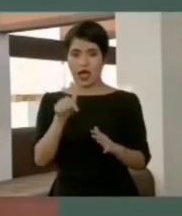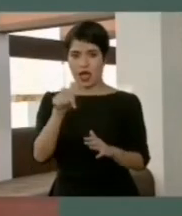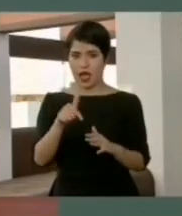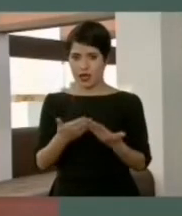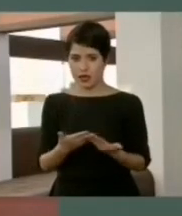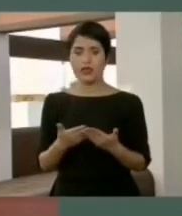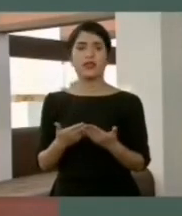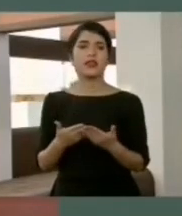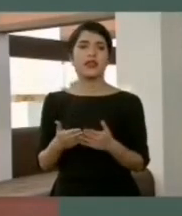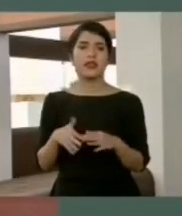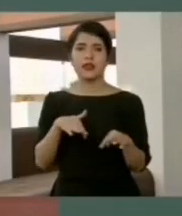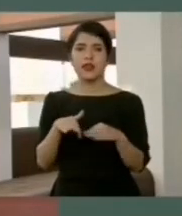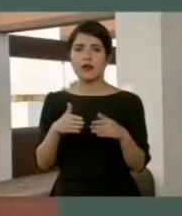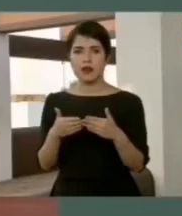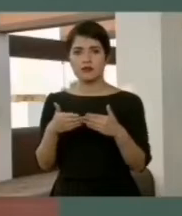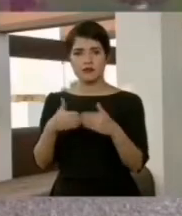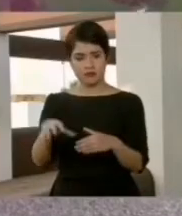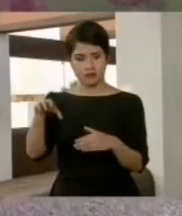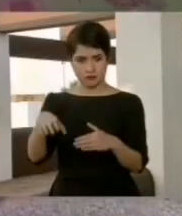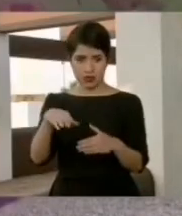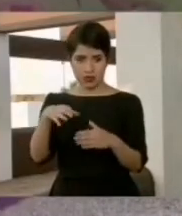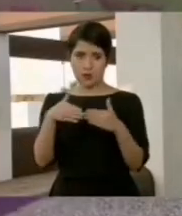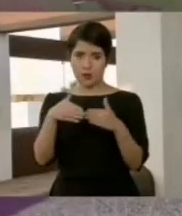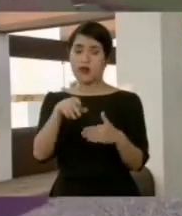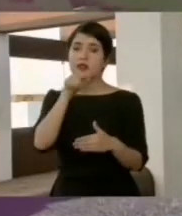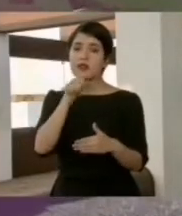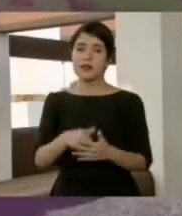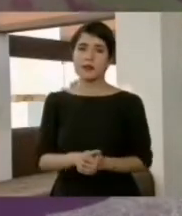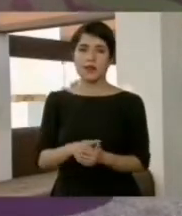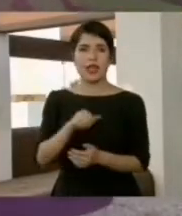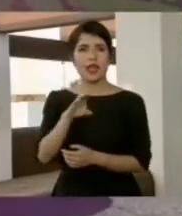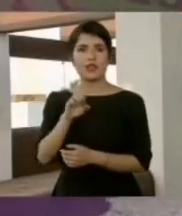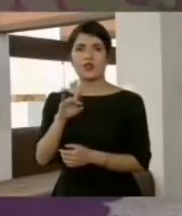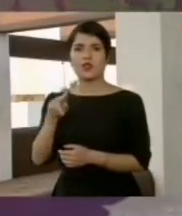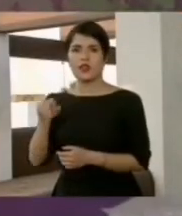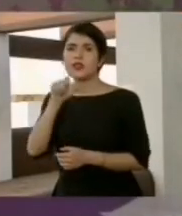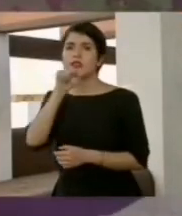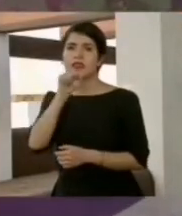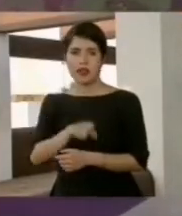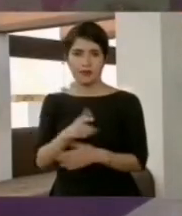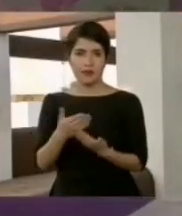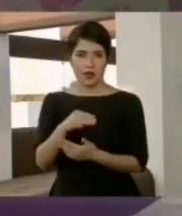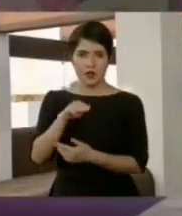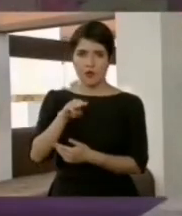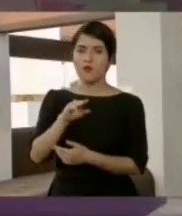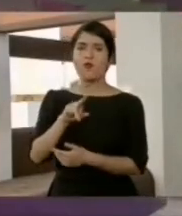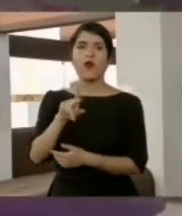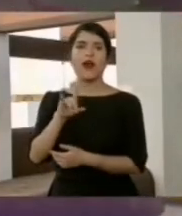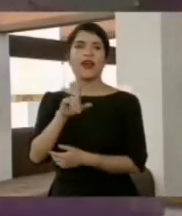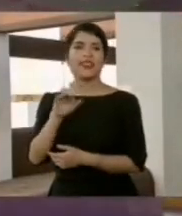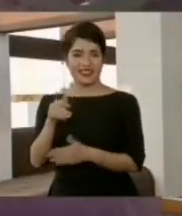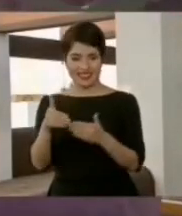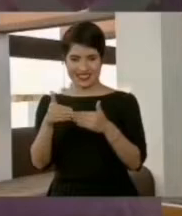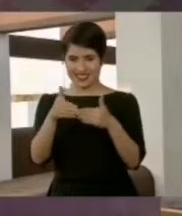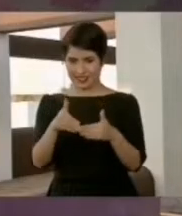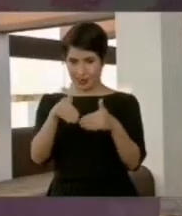Integral, destacan la prolongación de las escolleras del puerto y la rehabilitación de los muelles de la Terminal de Usos Múltiples